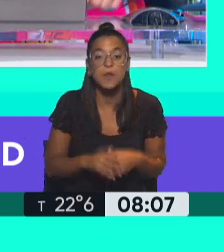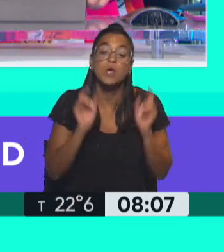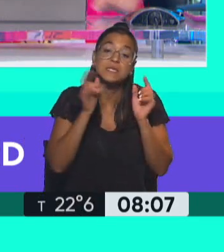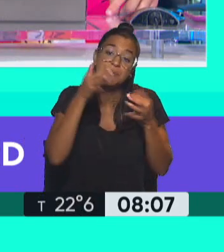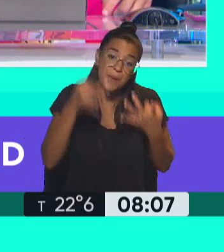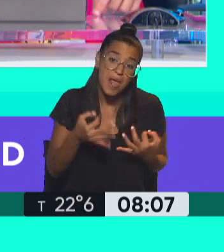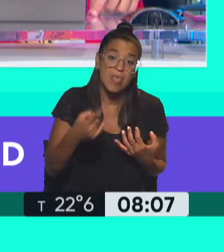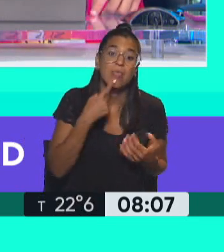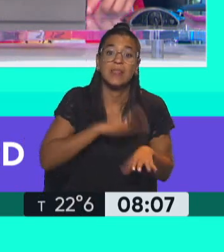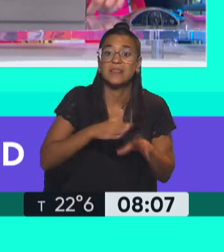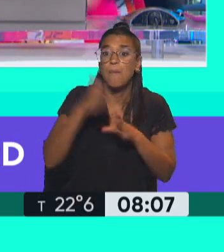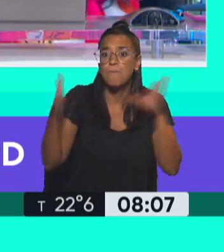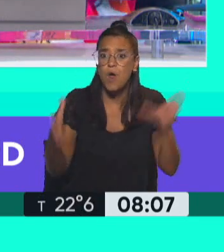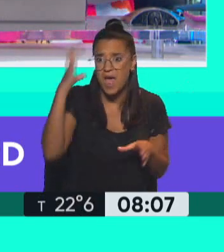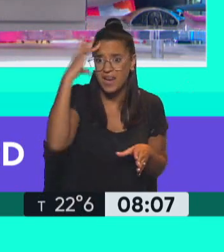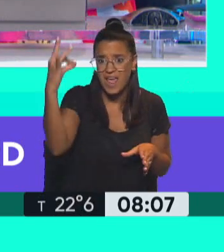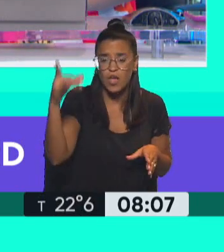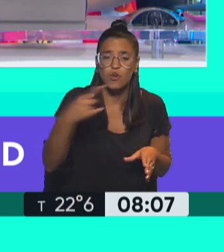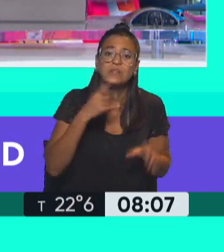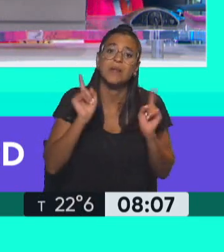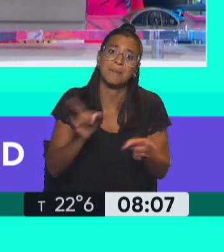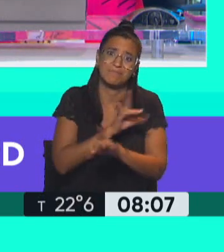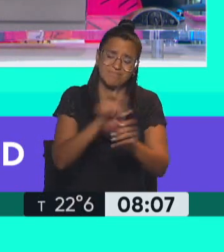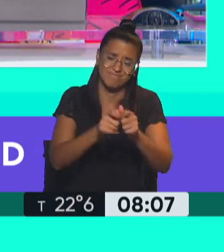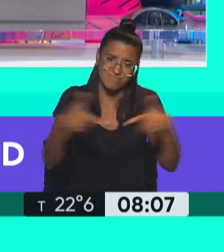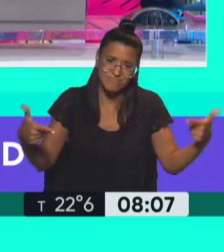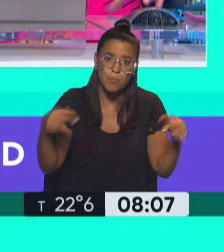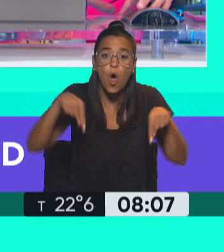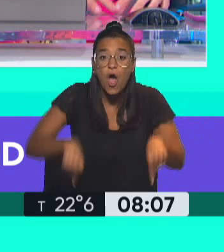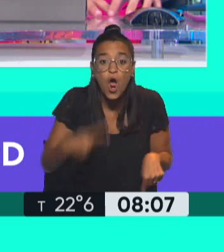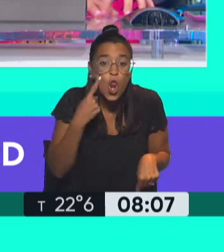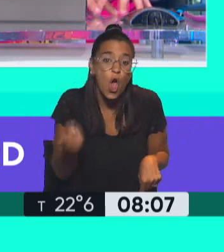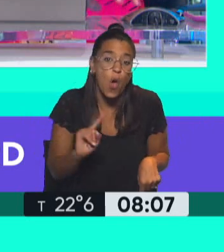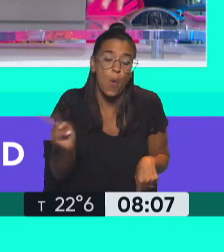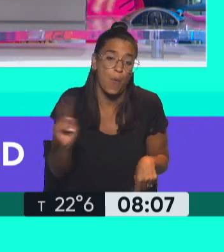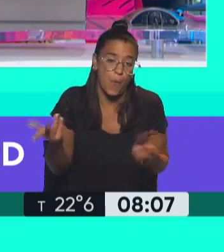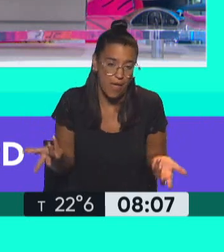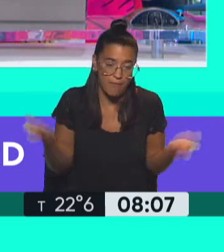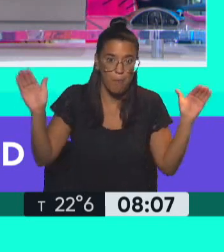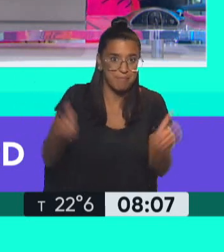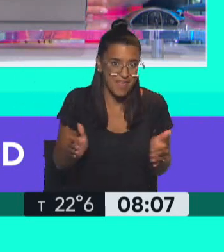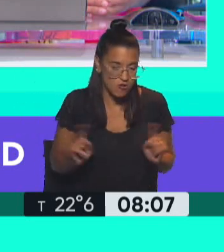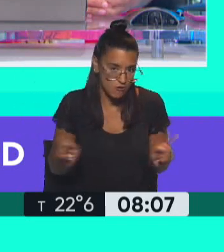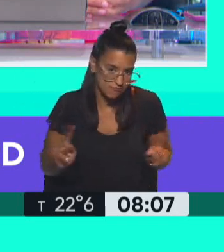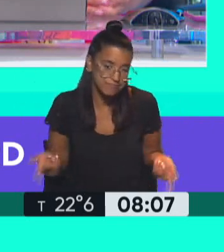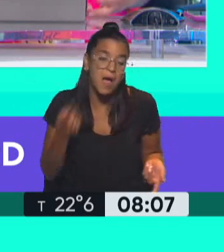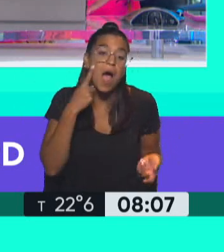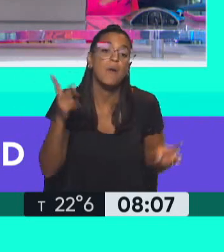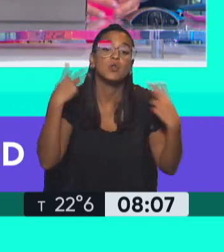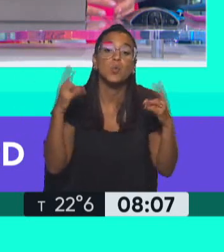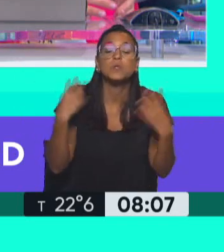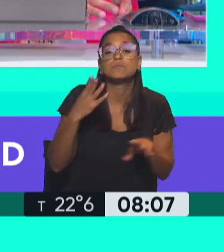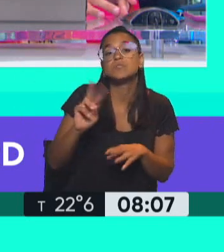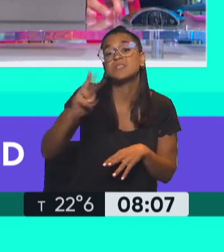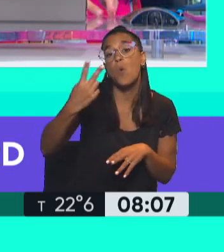estamos hablando de temporadas récord con casos récord y por ahora no vemos que esto está impactando el turismo bueno veremos qué pasa con los datos de